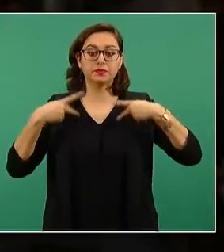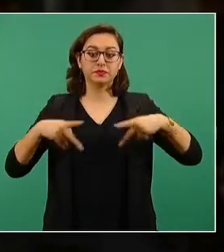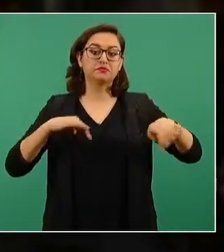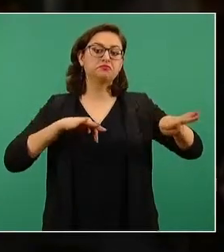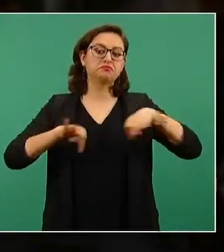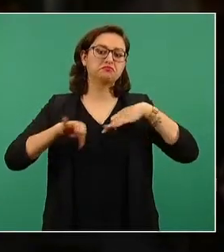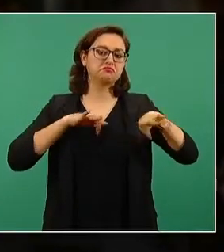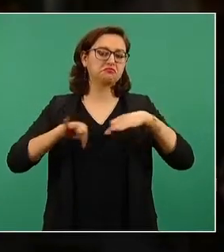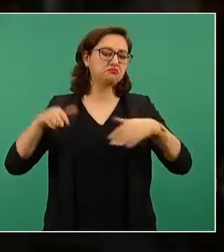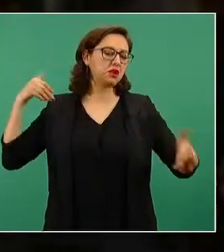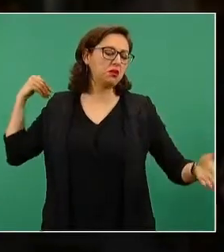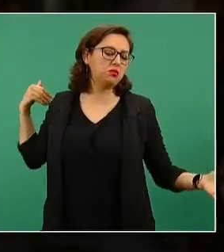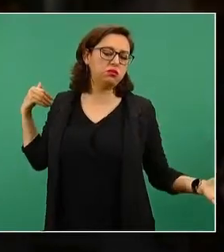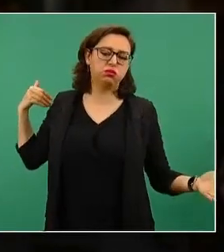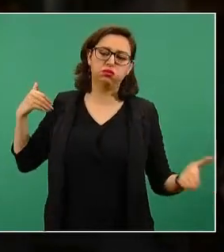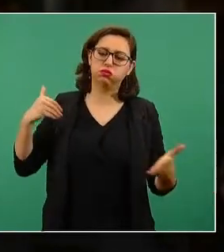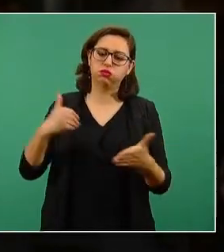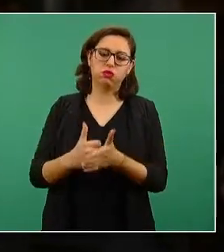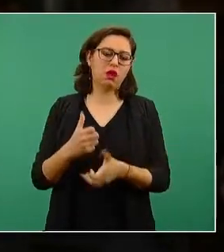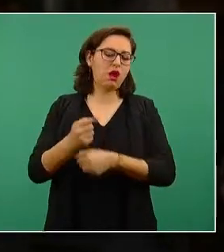antiguas